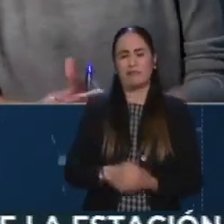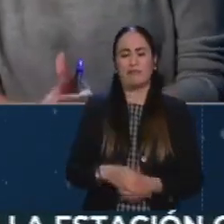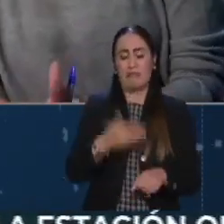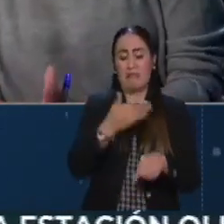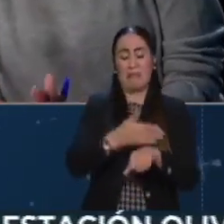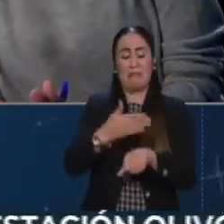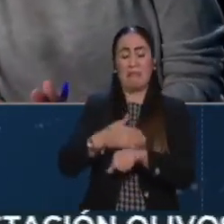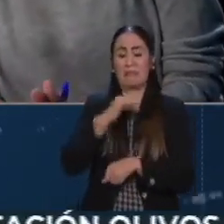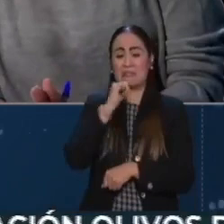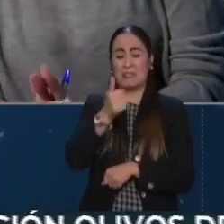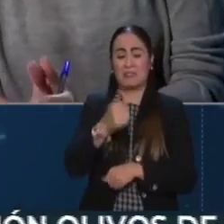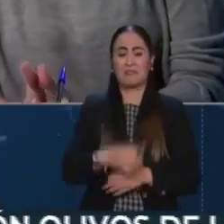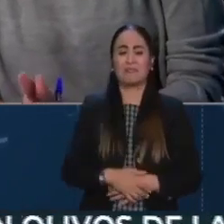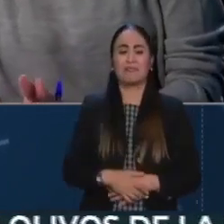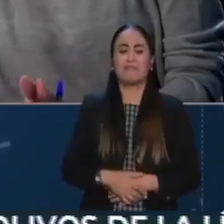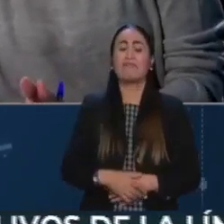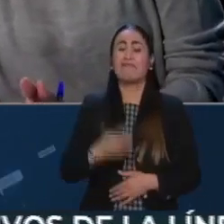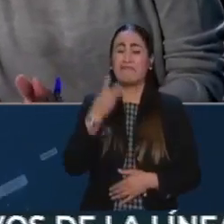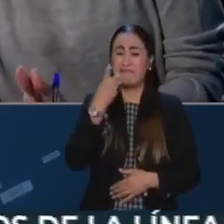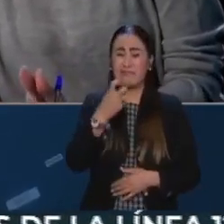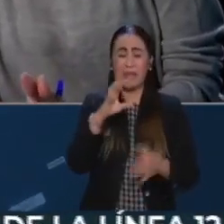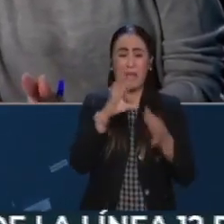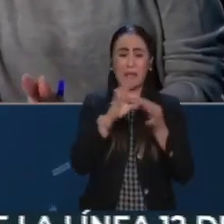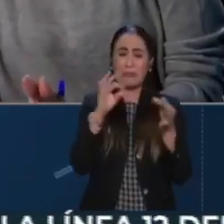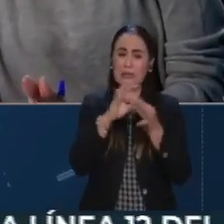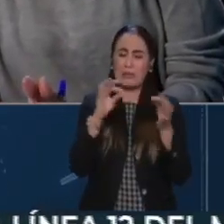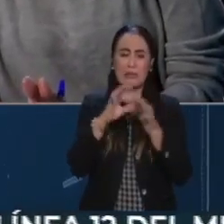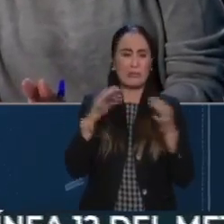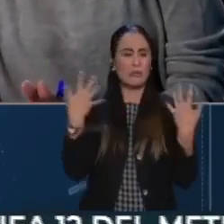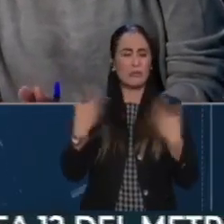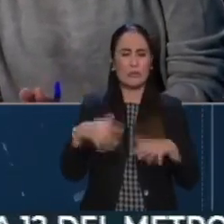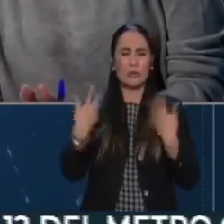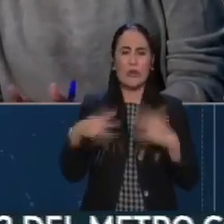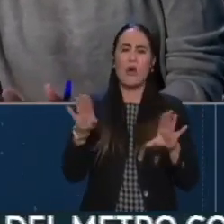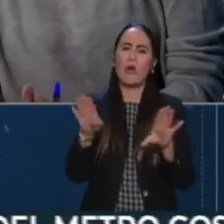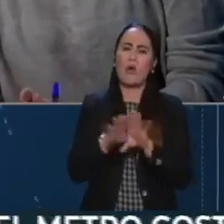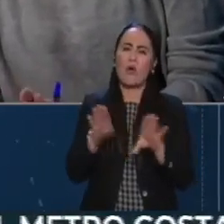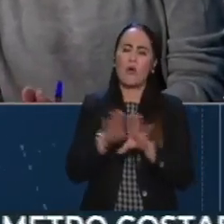una radiografía verdaderamente dramática en cuanto a los